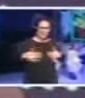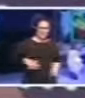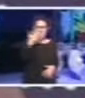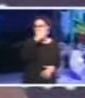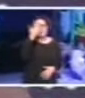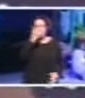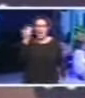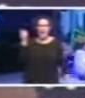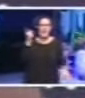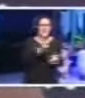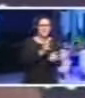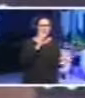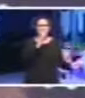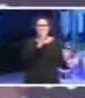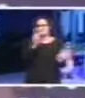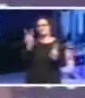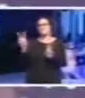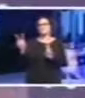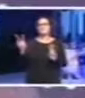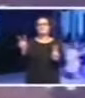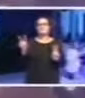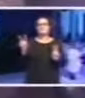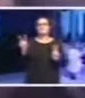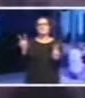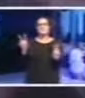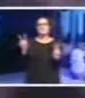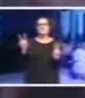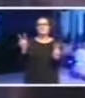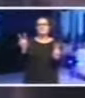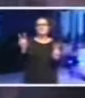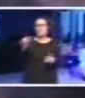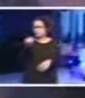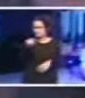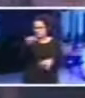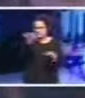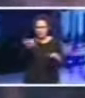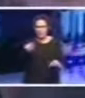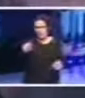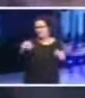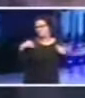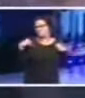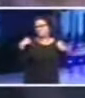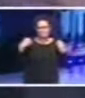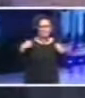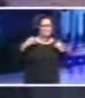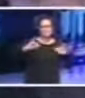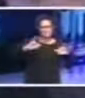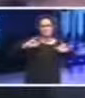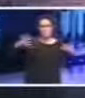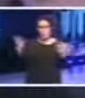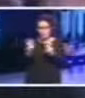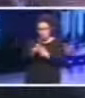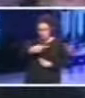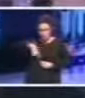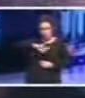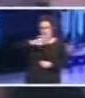otra vez. Qué bien te lo vas a pasar con el cabito viviendo